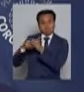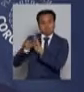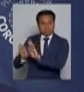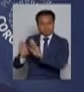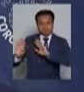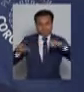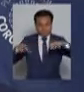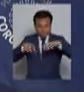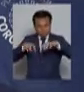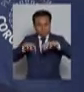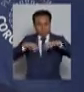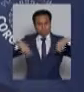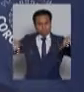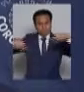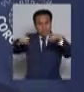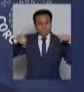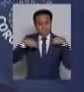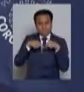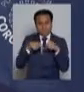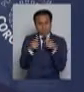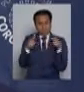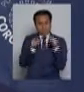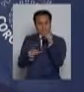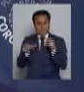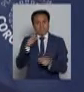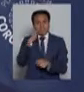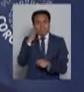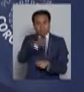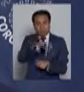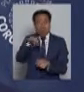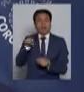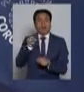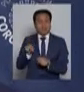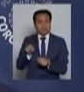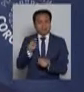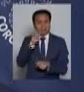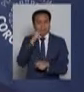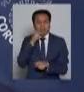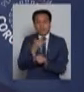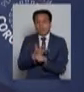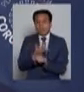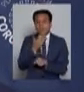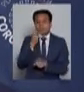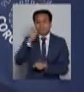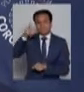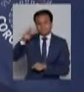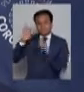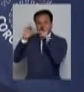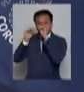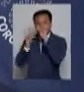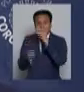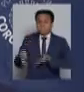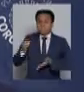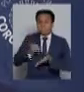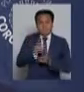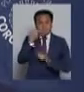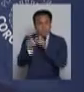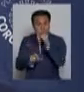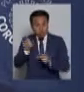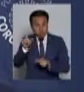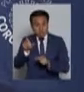estas dos comunas muy populosas de la región del Biobío, se establece además del toque queda a la noche, que las personas